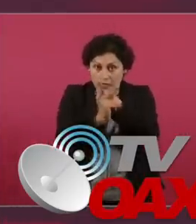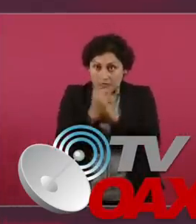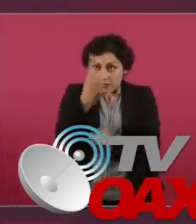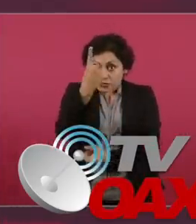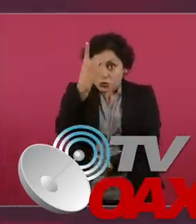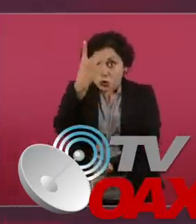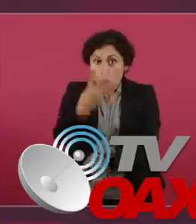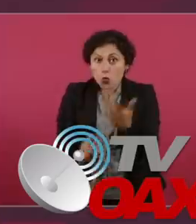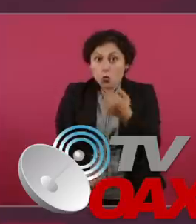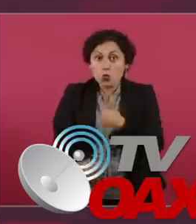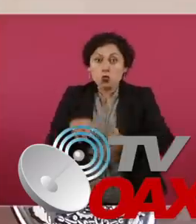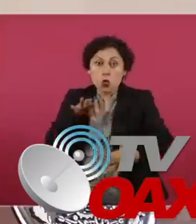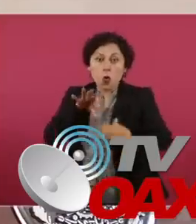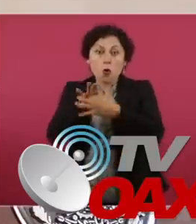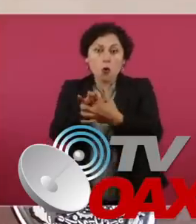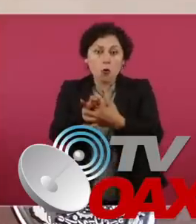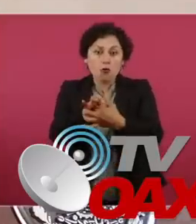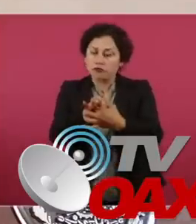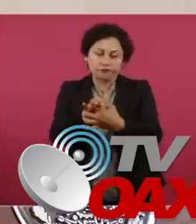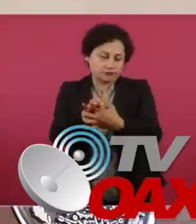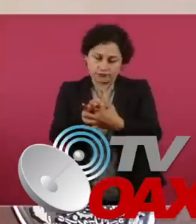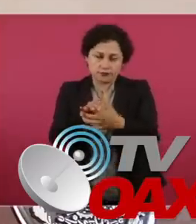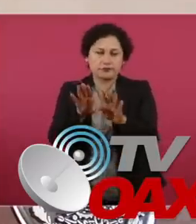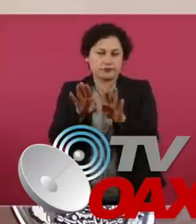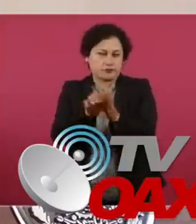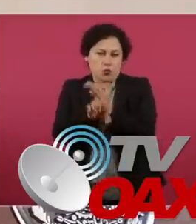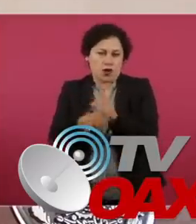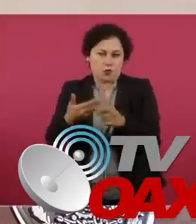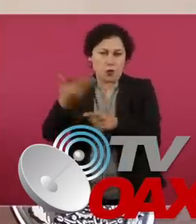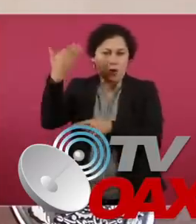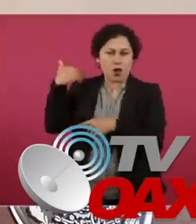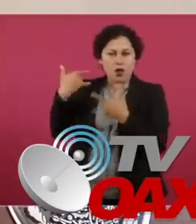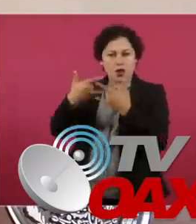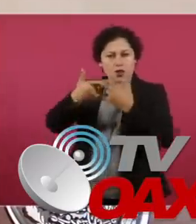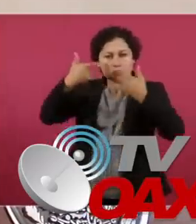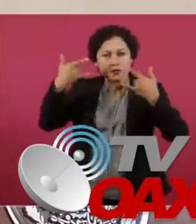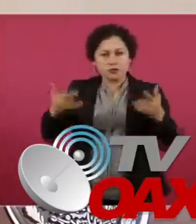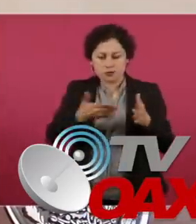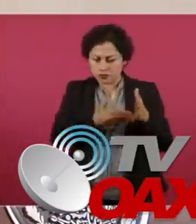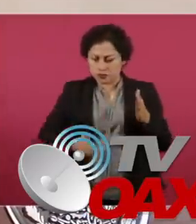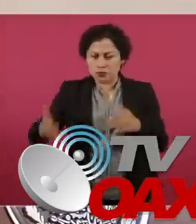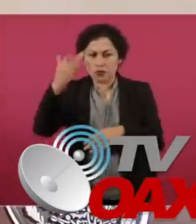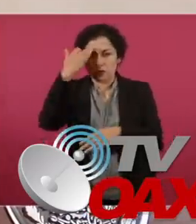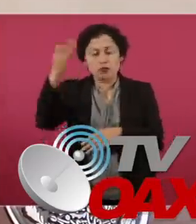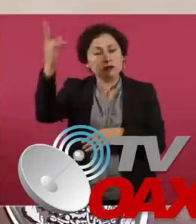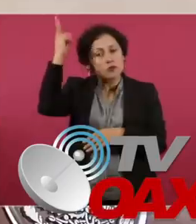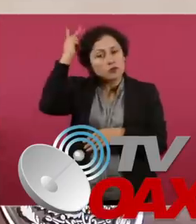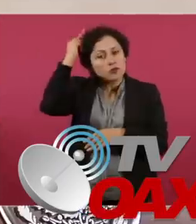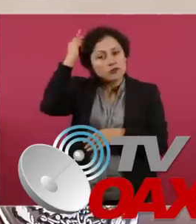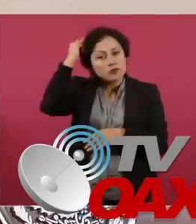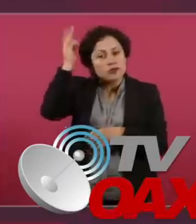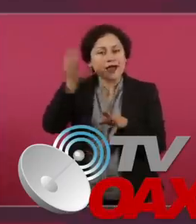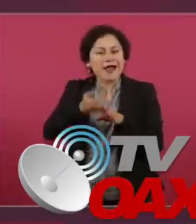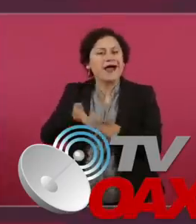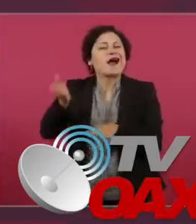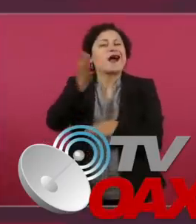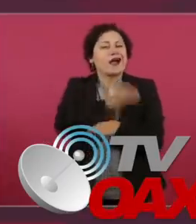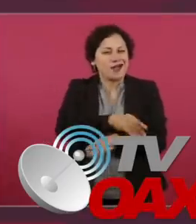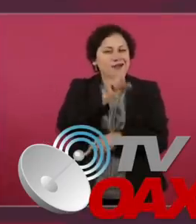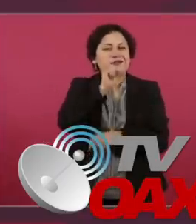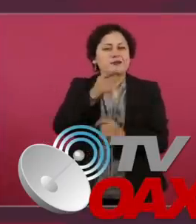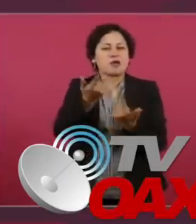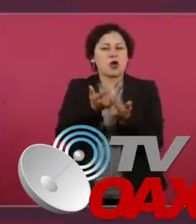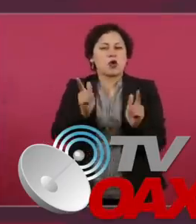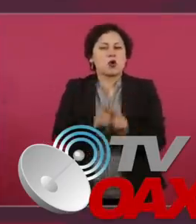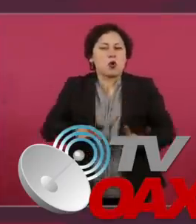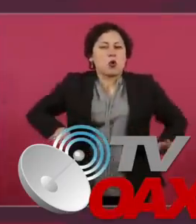Desde la época de Porfirio Díaz, desde antes, desde la época de los liberales, cuando iban